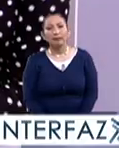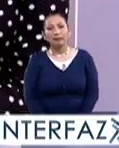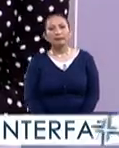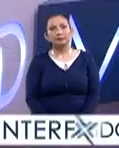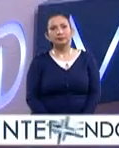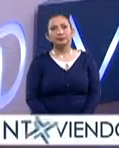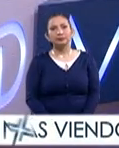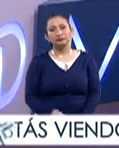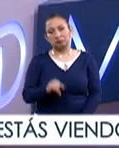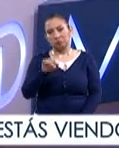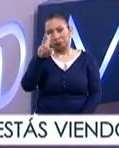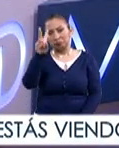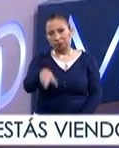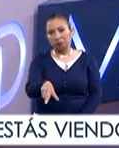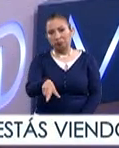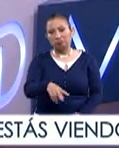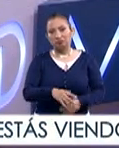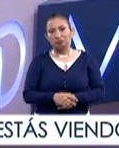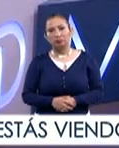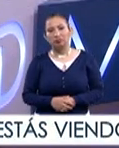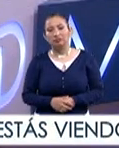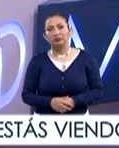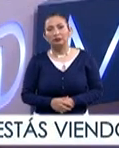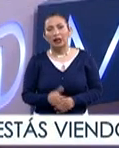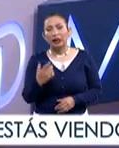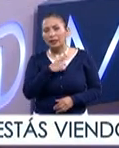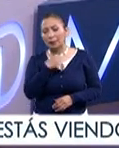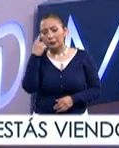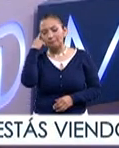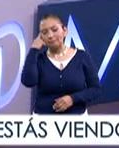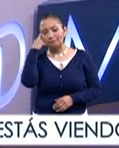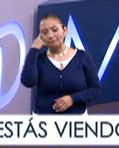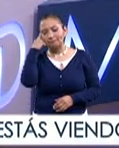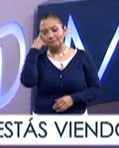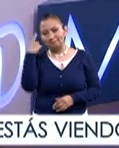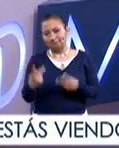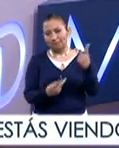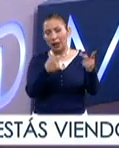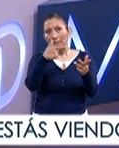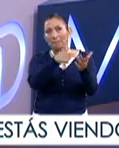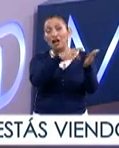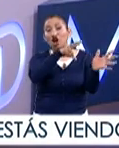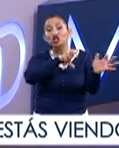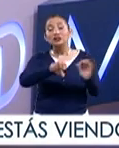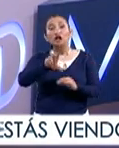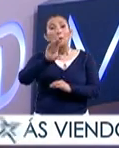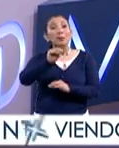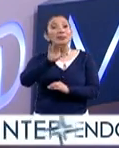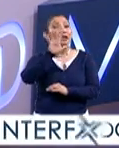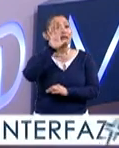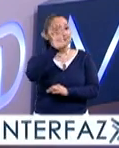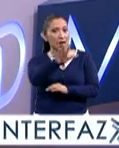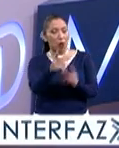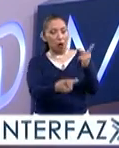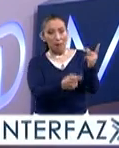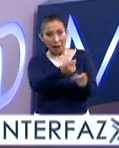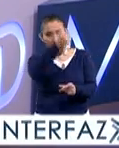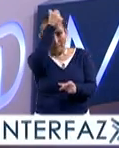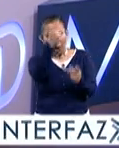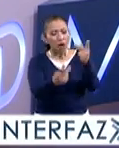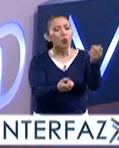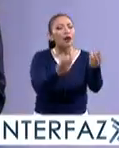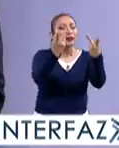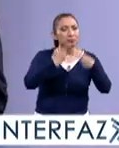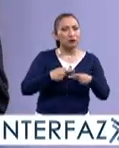en definitiva, lo que hay que entender es que en el censo de 1895, el primer censo